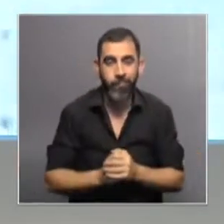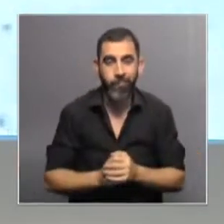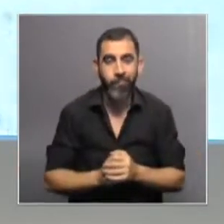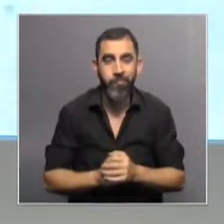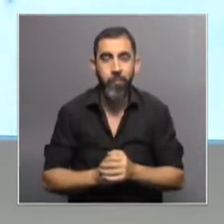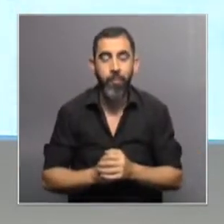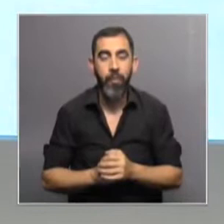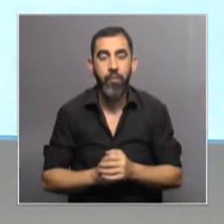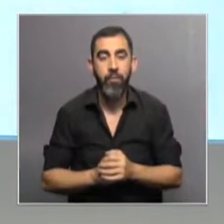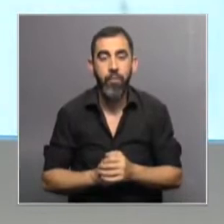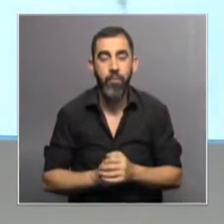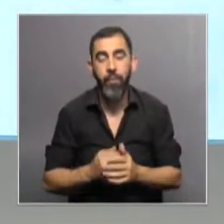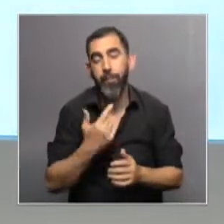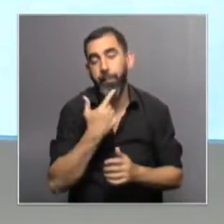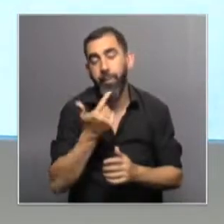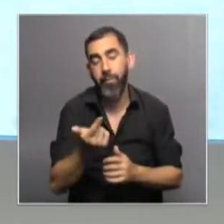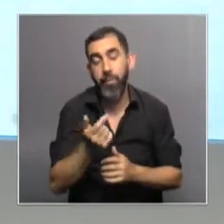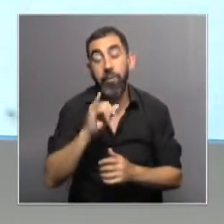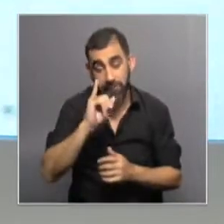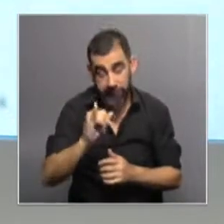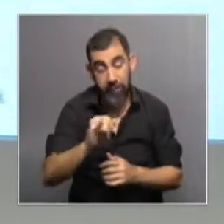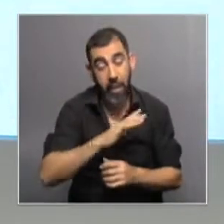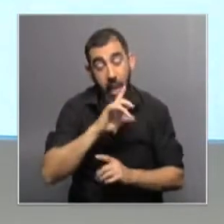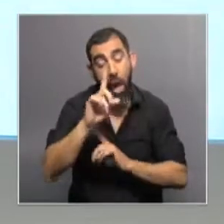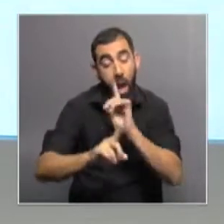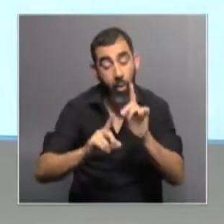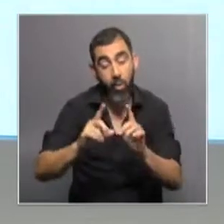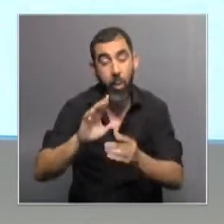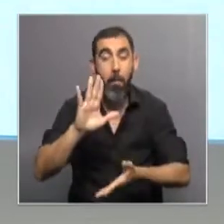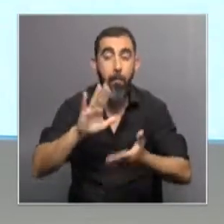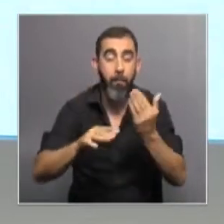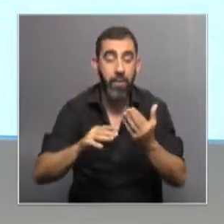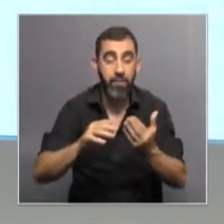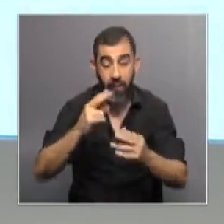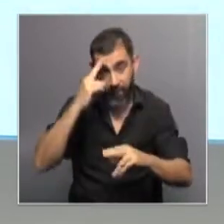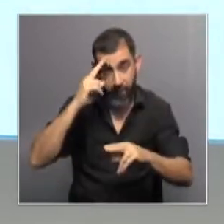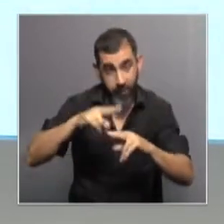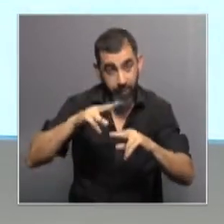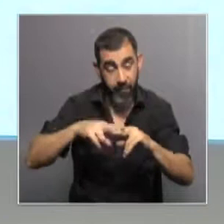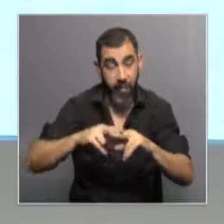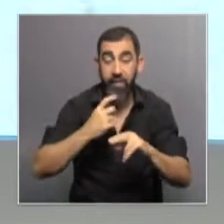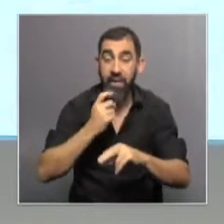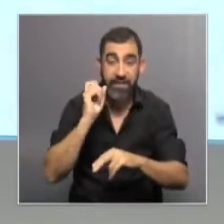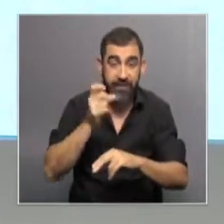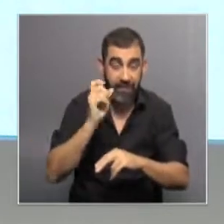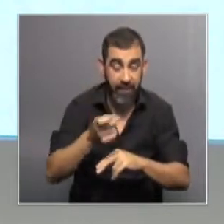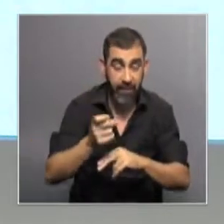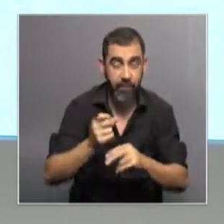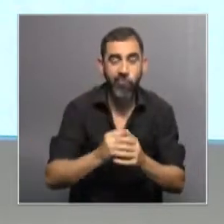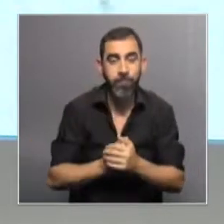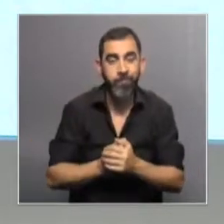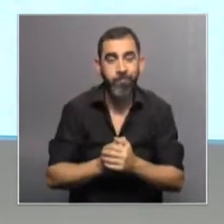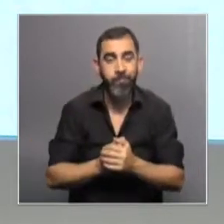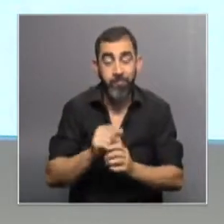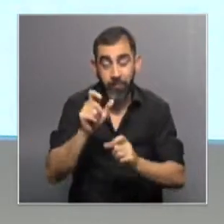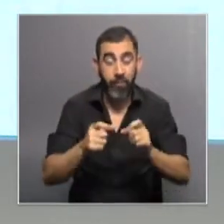científicamente. Por ejemplo, lo que sí se ha visto en algunos lugares donde aumenta la consanguinidad, esto es que la gente,